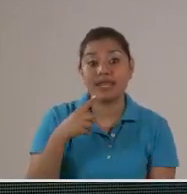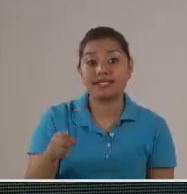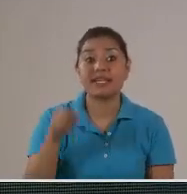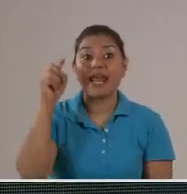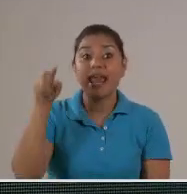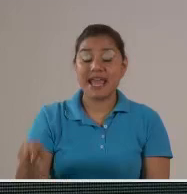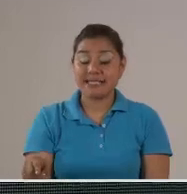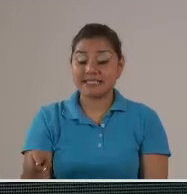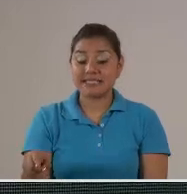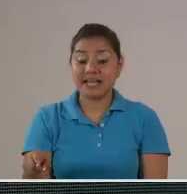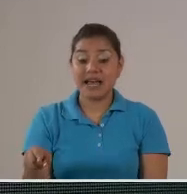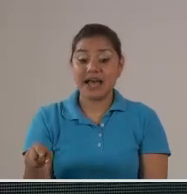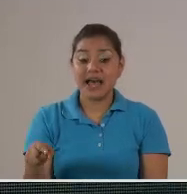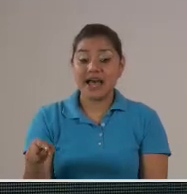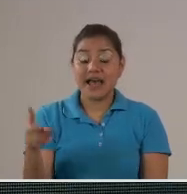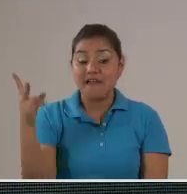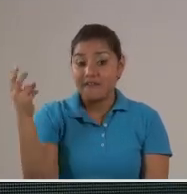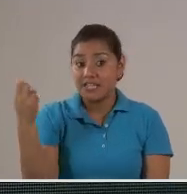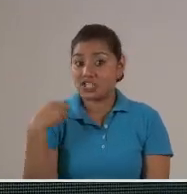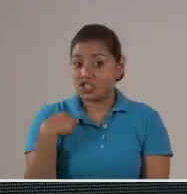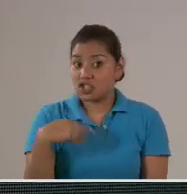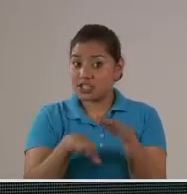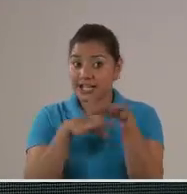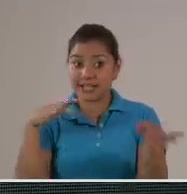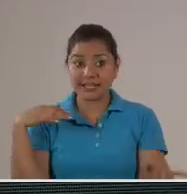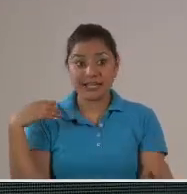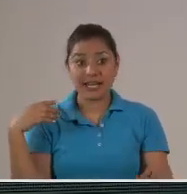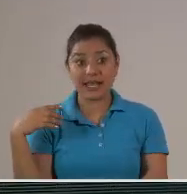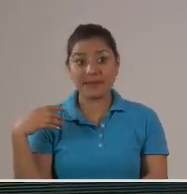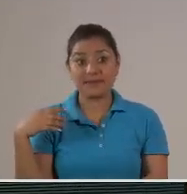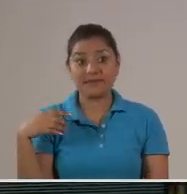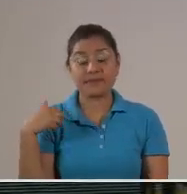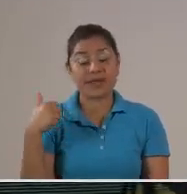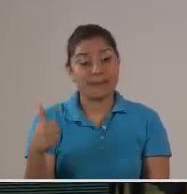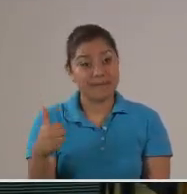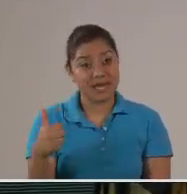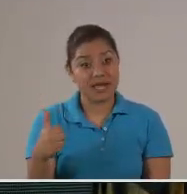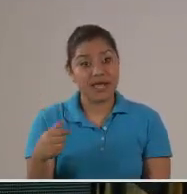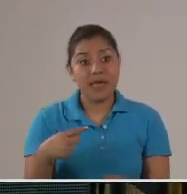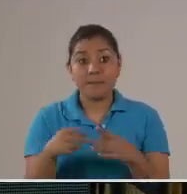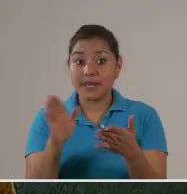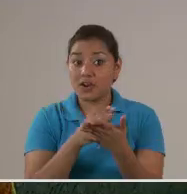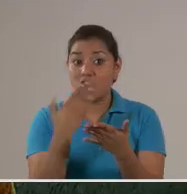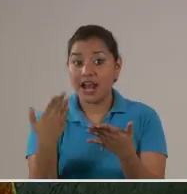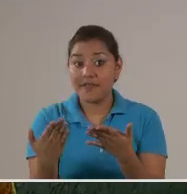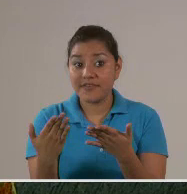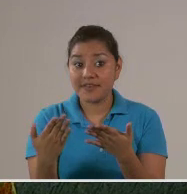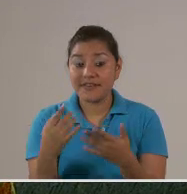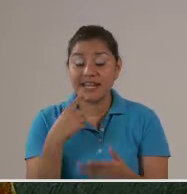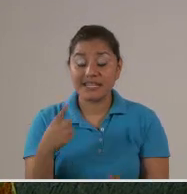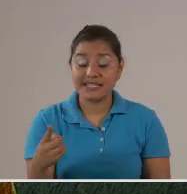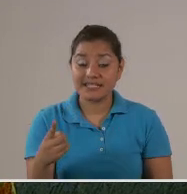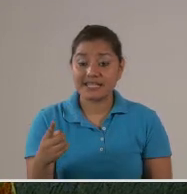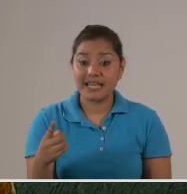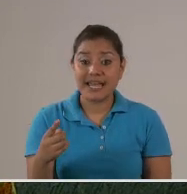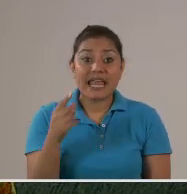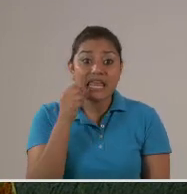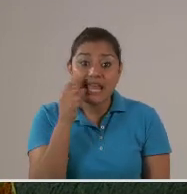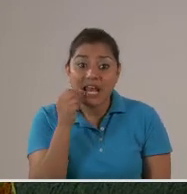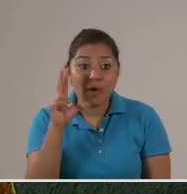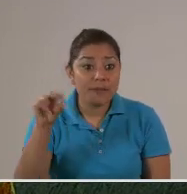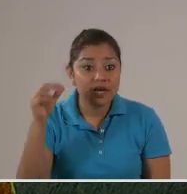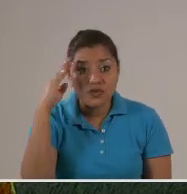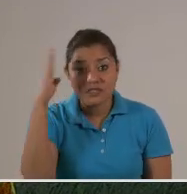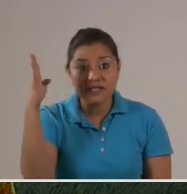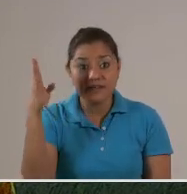vez saldré como las otras pero dice la Biblia que no sabía que Jehová ya se había apartado de él